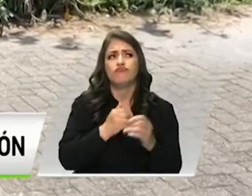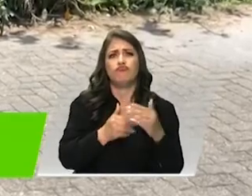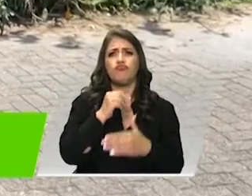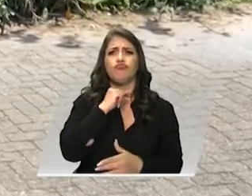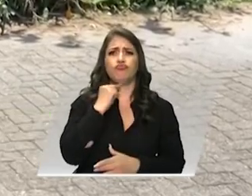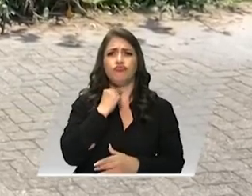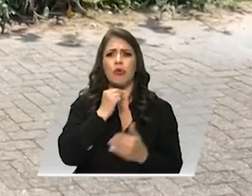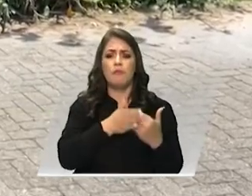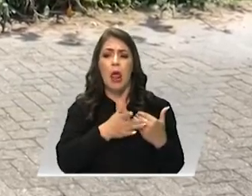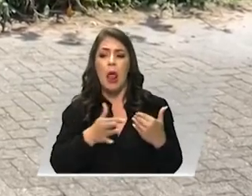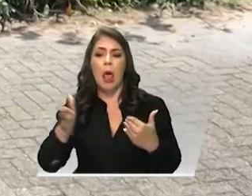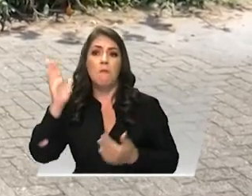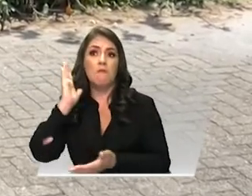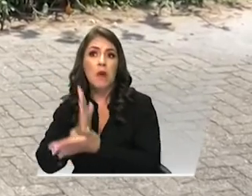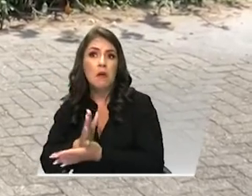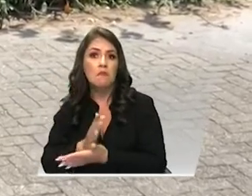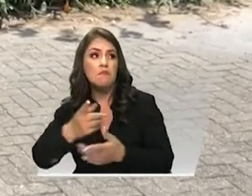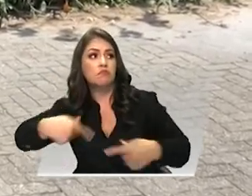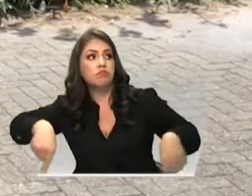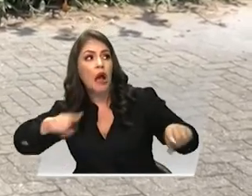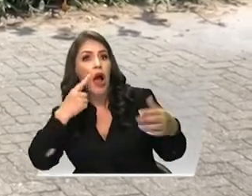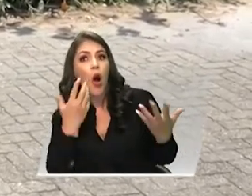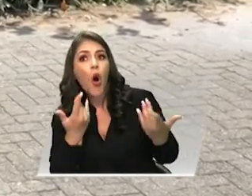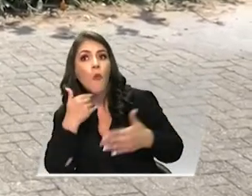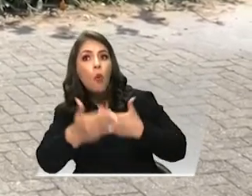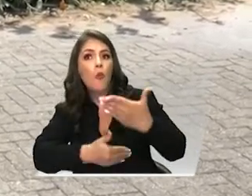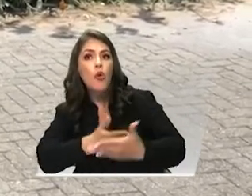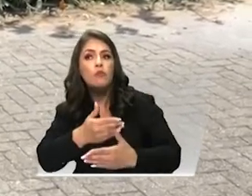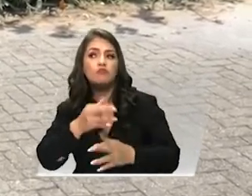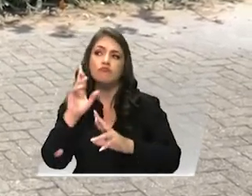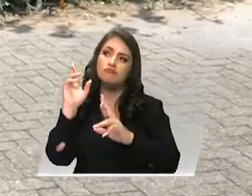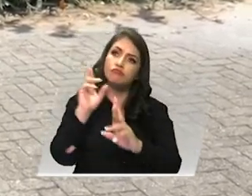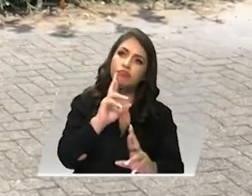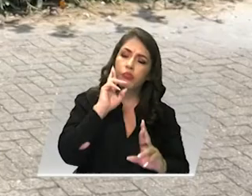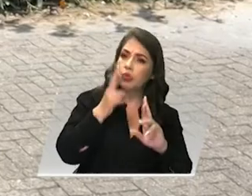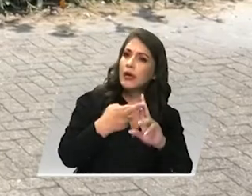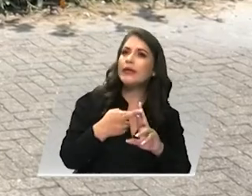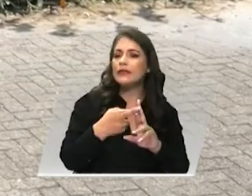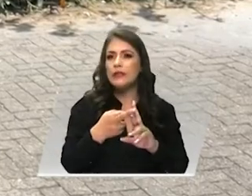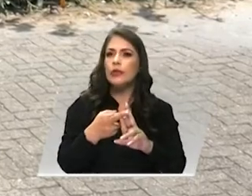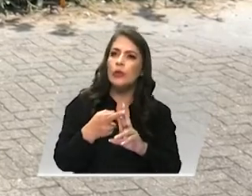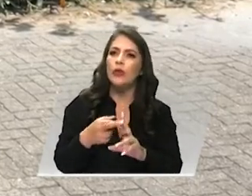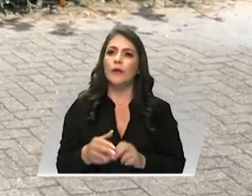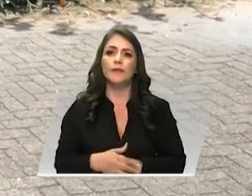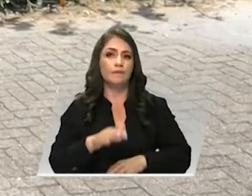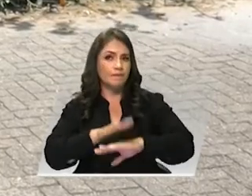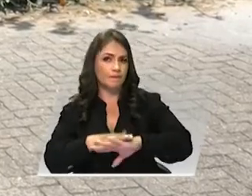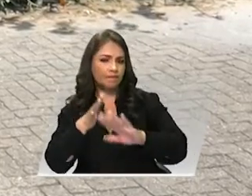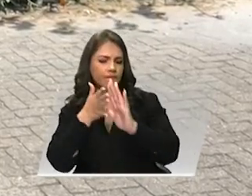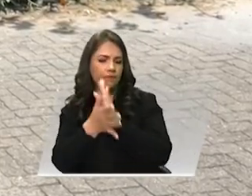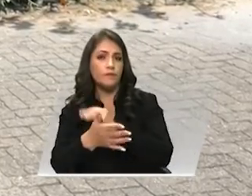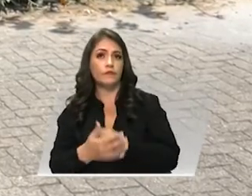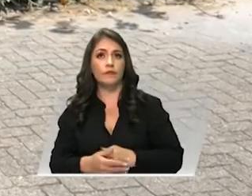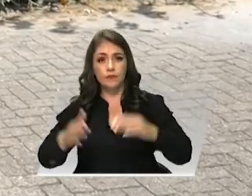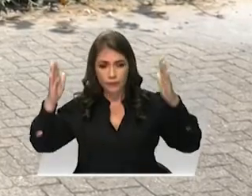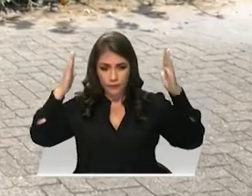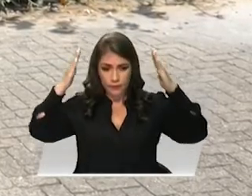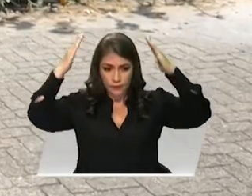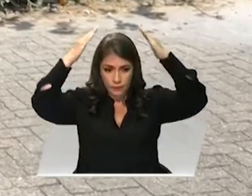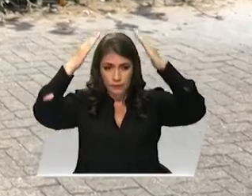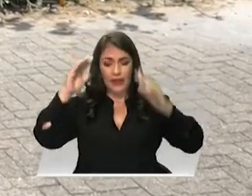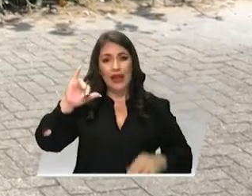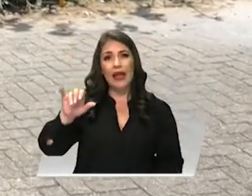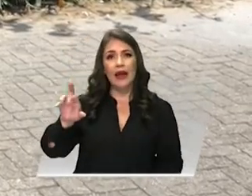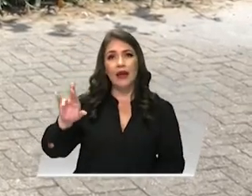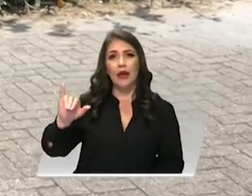de la comunidad esperan saber en los próximos días en qué va el proceso del beato Jesús Aníbal Gómez. Cabe destacar que el obispo de la diócesis de Jericó